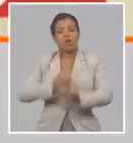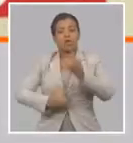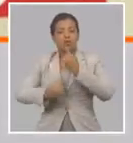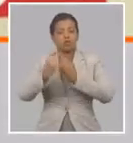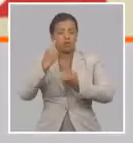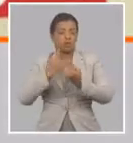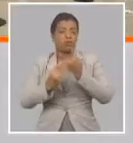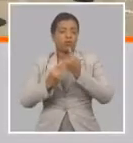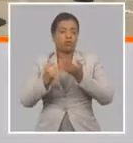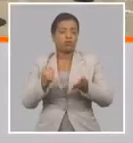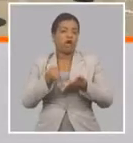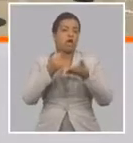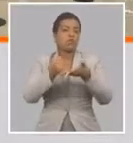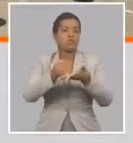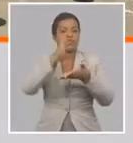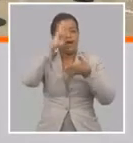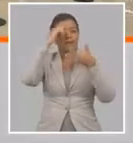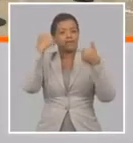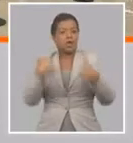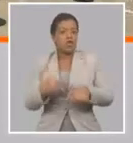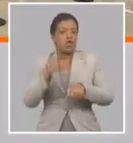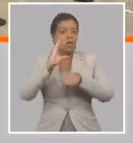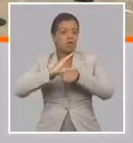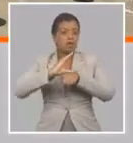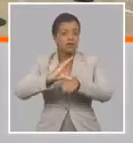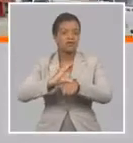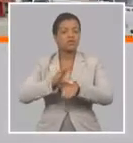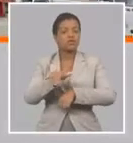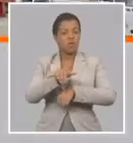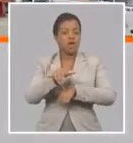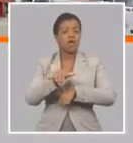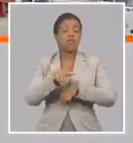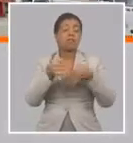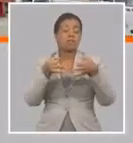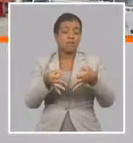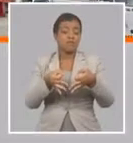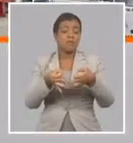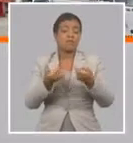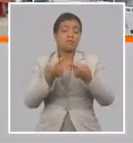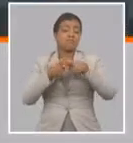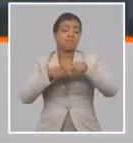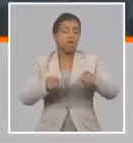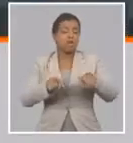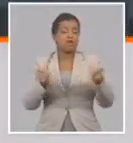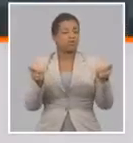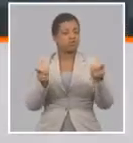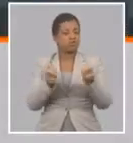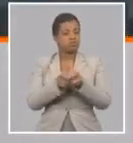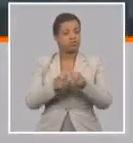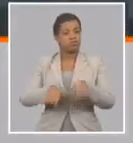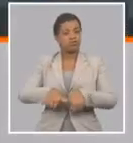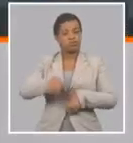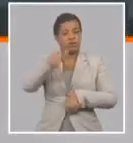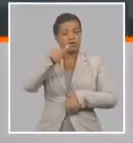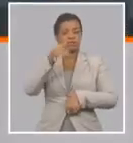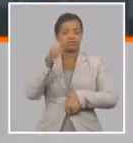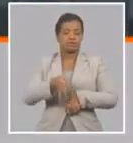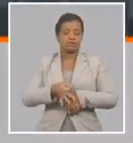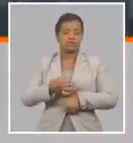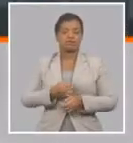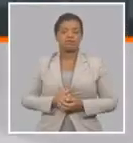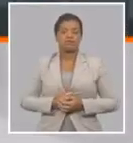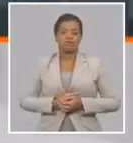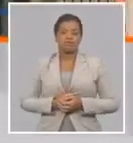cajeros y los vuelos colaboración que también han transportado kaká por supuesto que también ha tenido una disminución en ese nivel de actividad